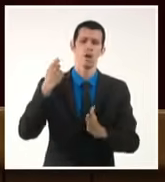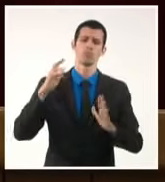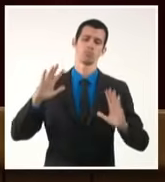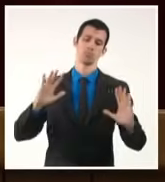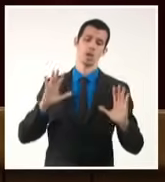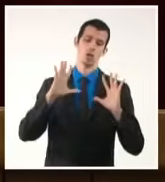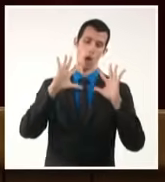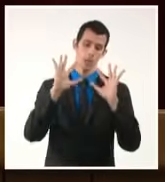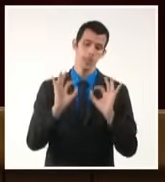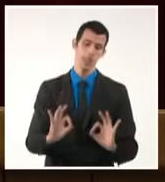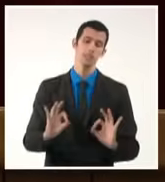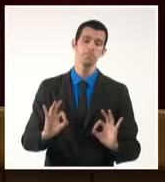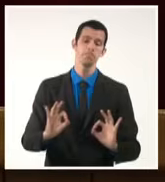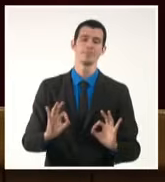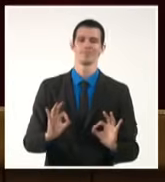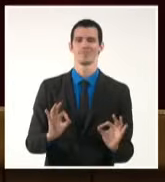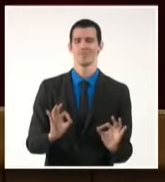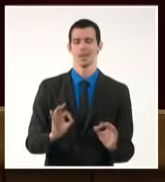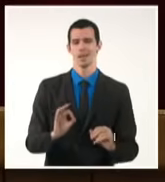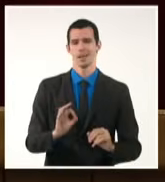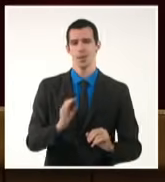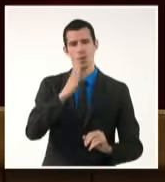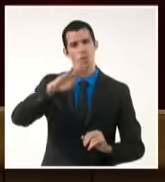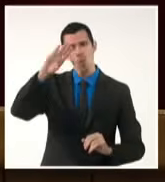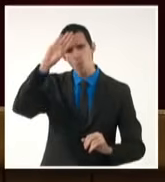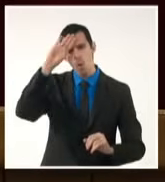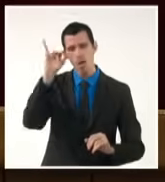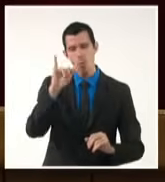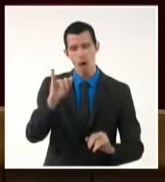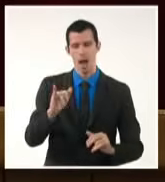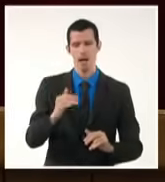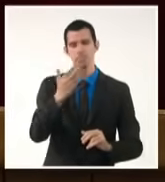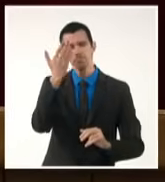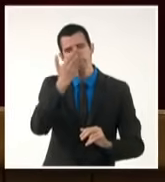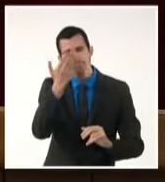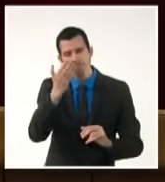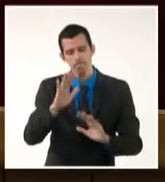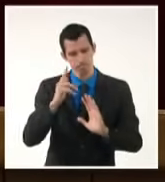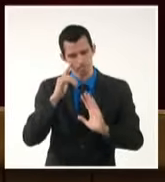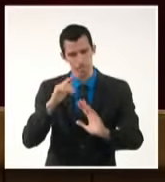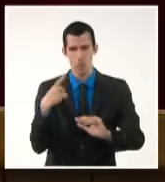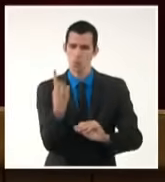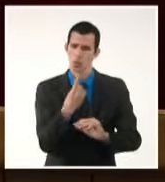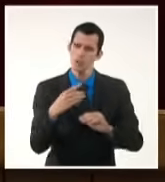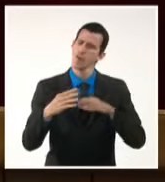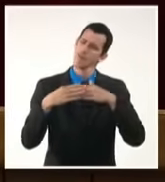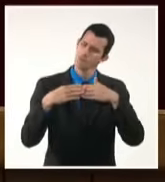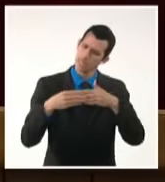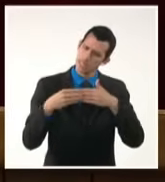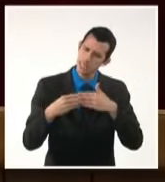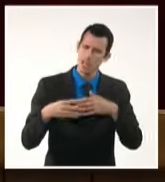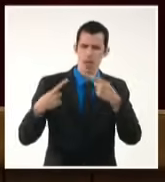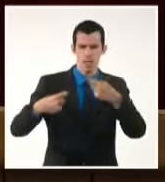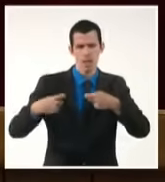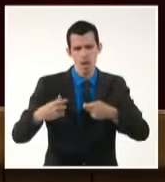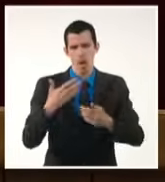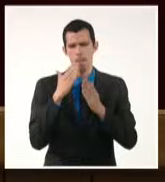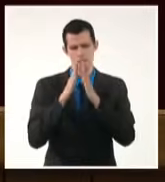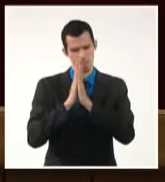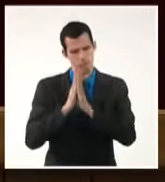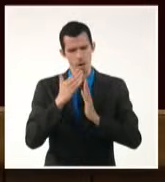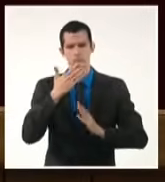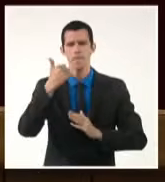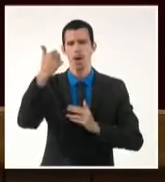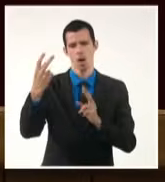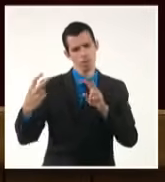comillas, al gobierno estadounidense a asumir una conducta más benévola y constructiva. Con